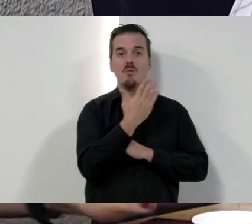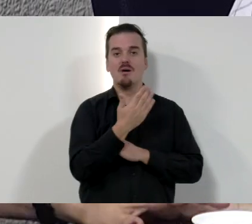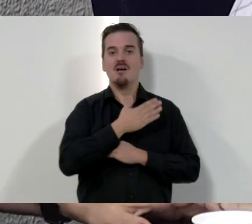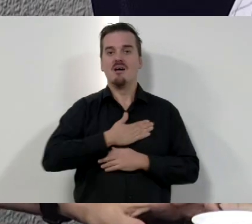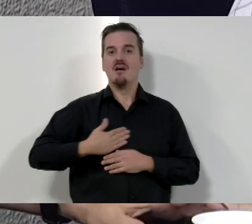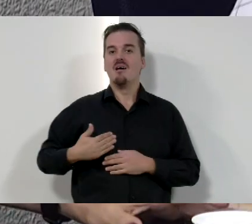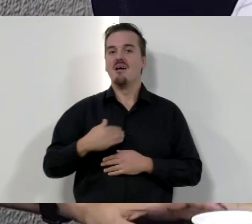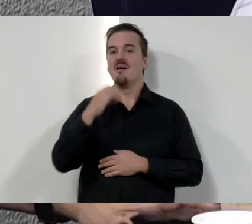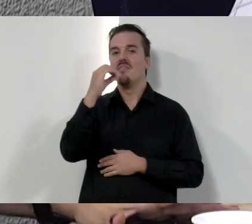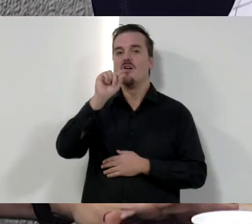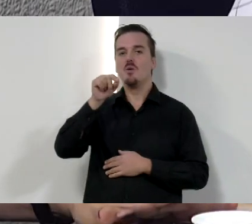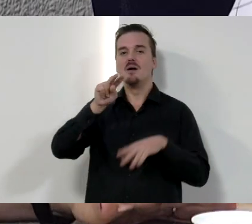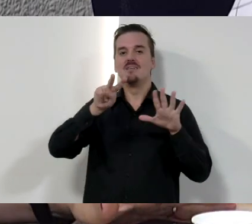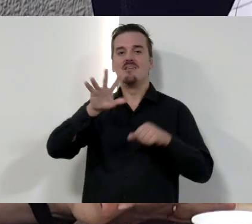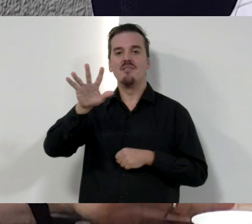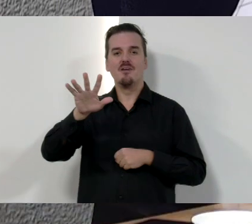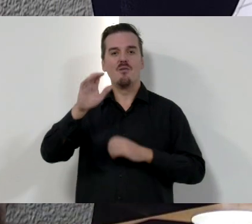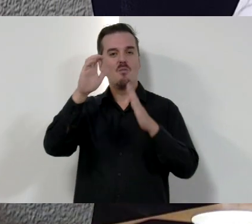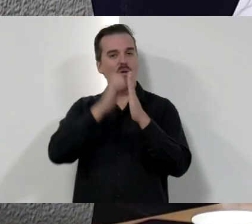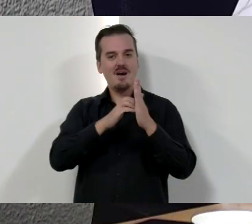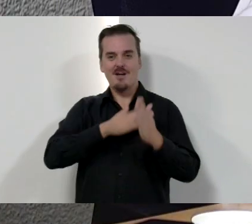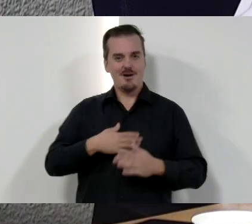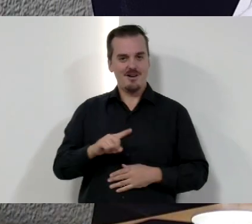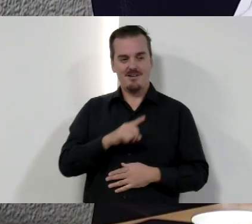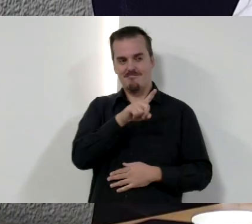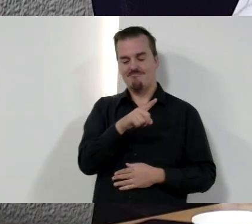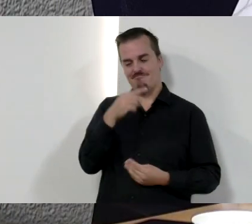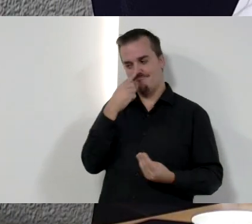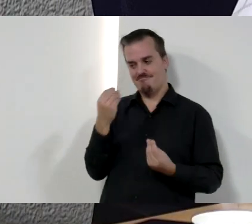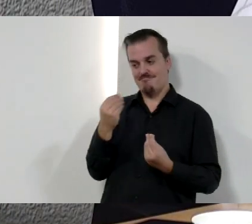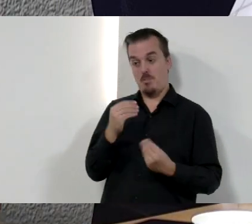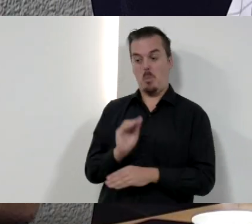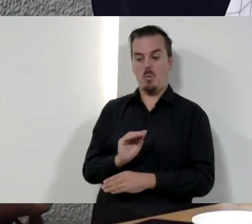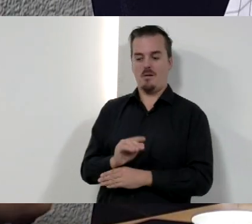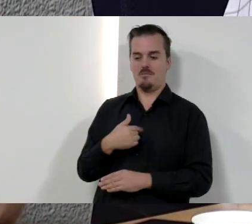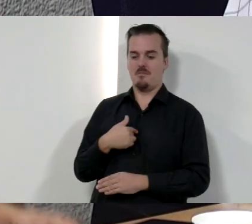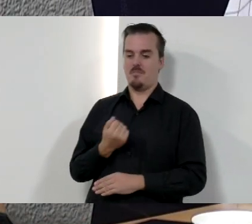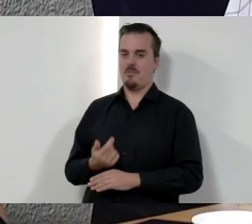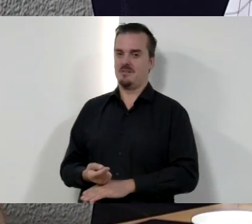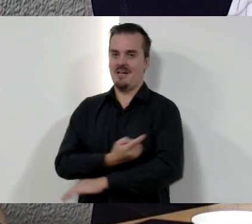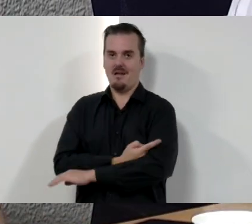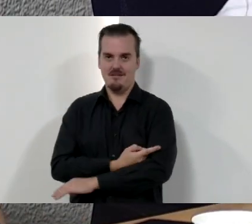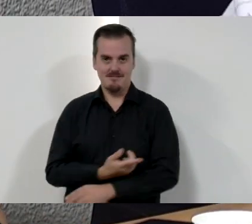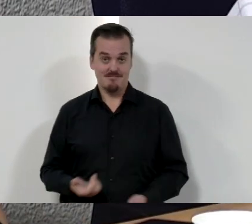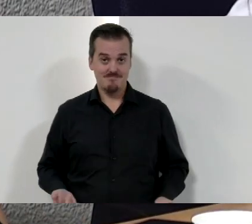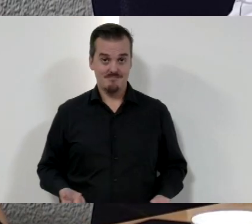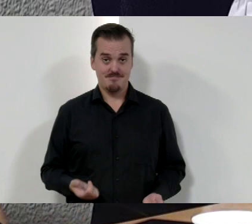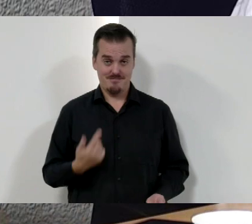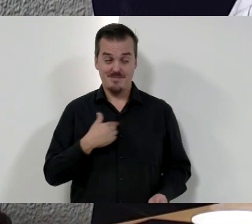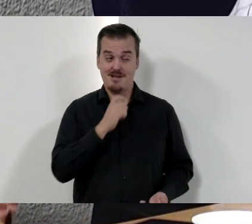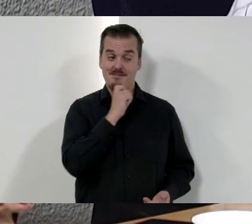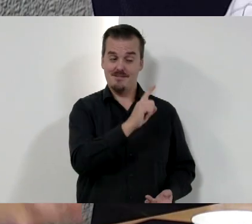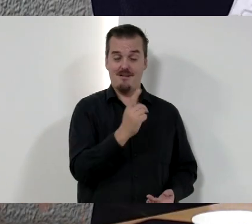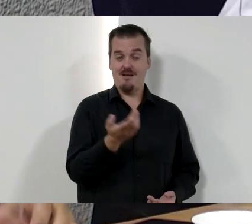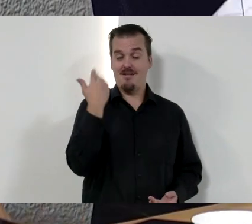IBI al 0,75. Lo que quiere decir que ya usted está diciendo, cuidado que me estoy pasando. Se lo advertí yo hace un par de